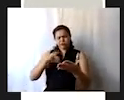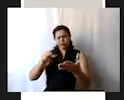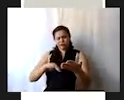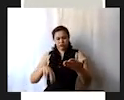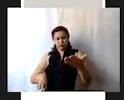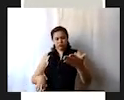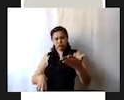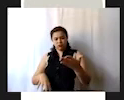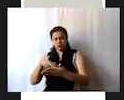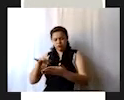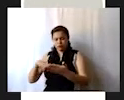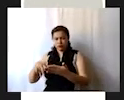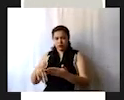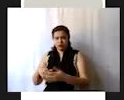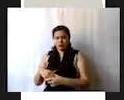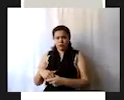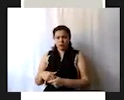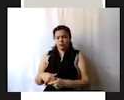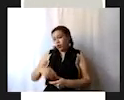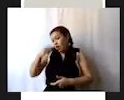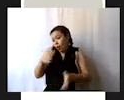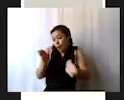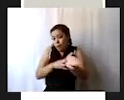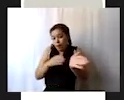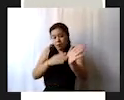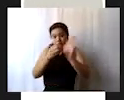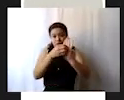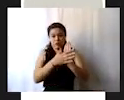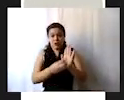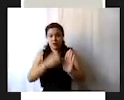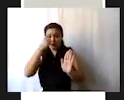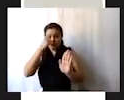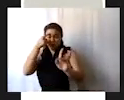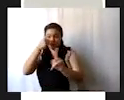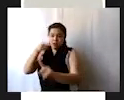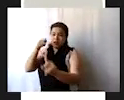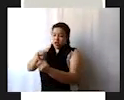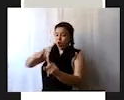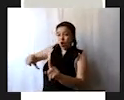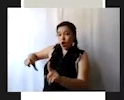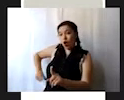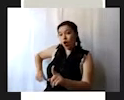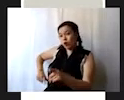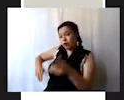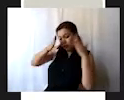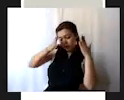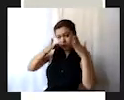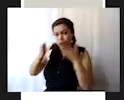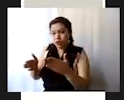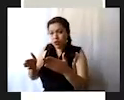a encontrarse con un documento que está más bien dirigido hacia los gobiernos, es